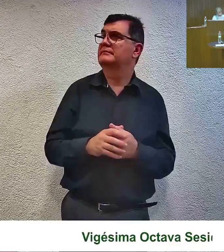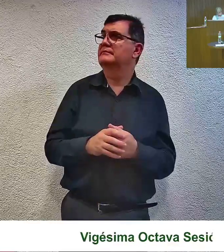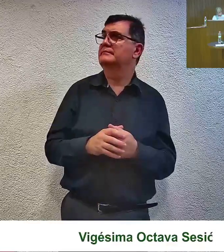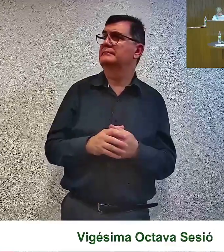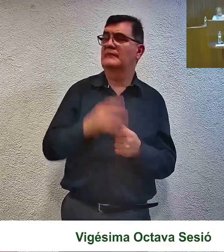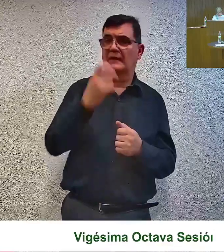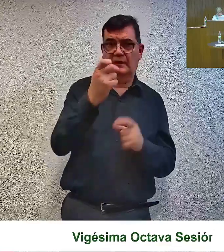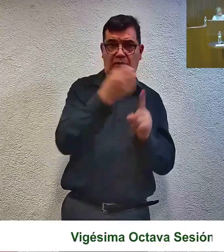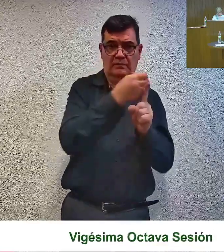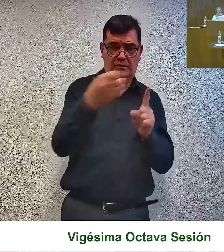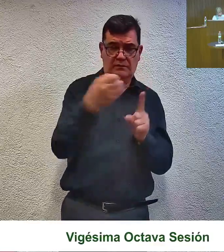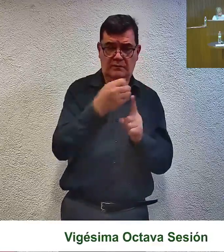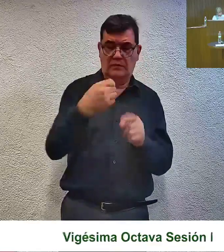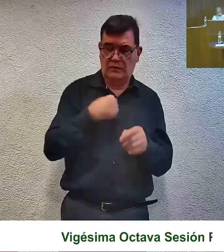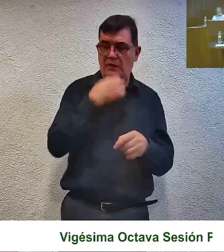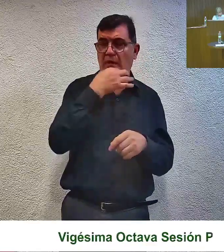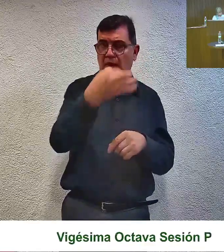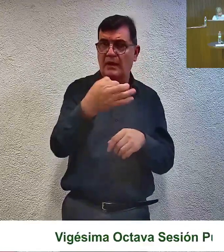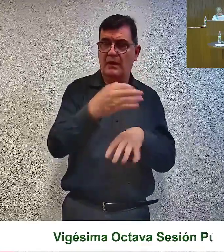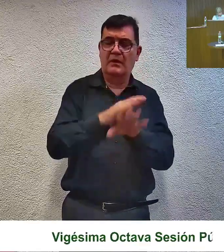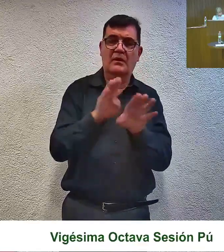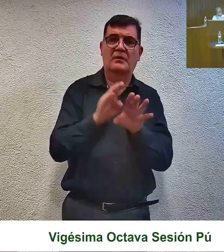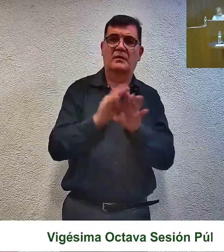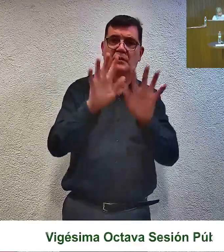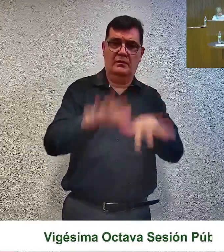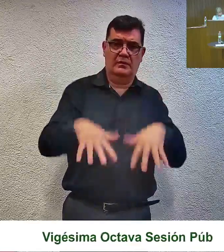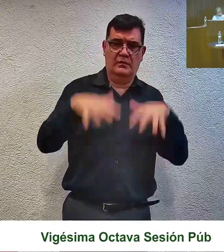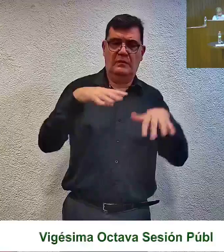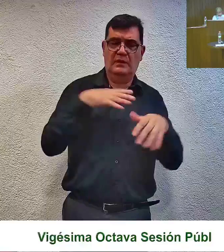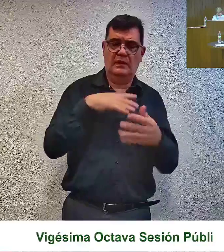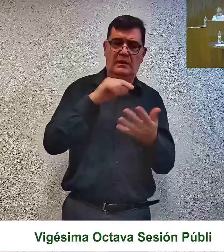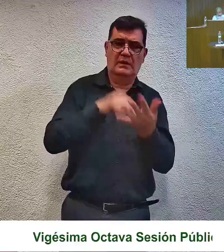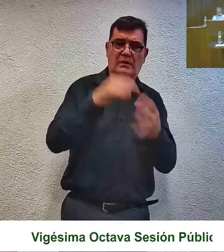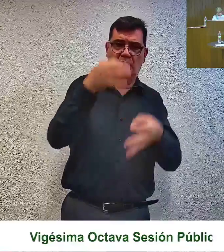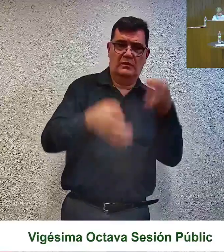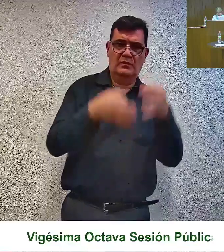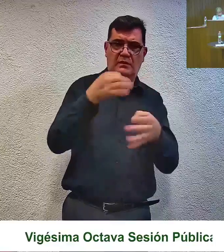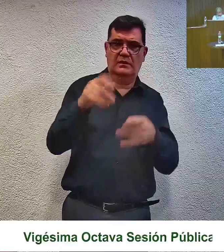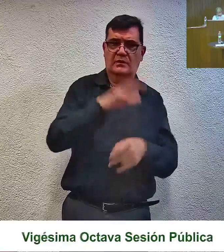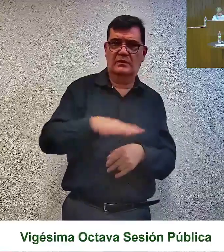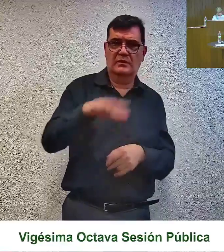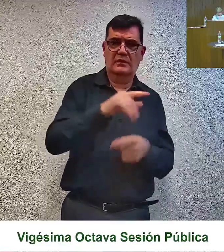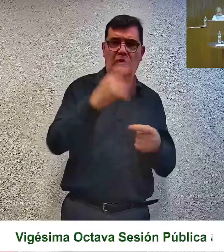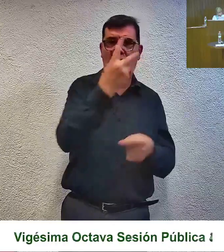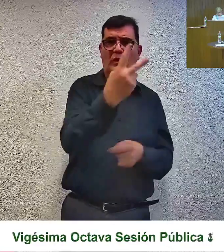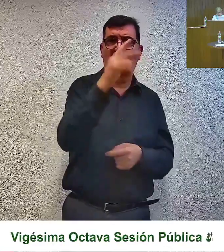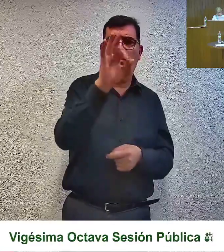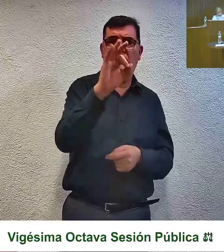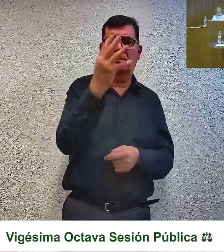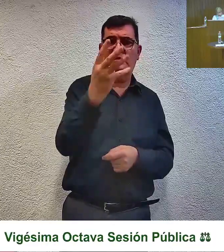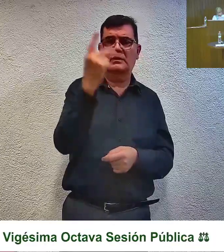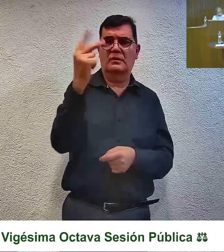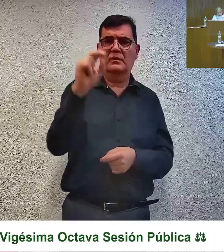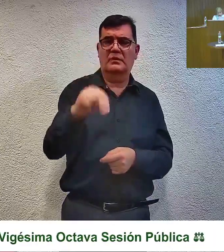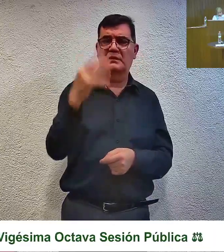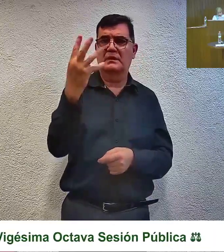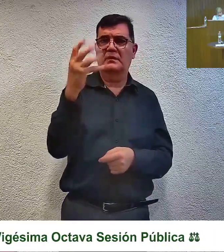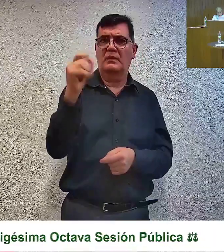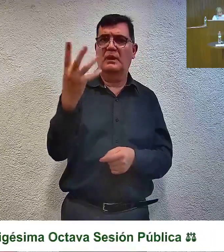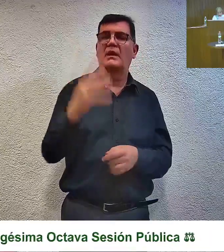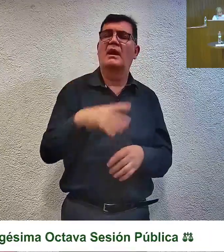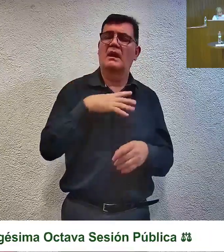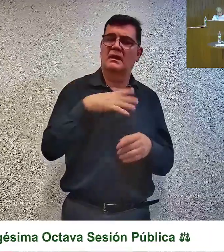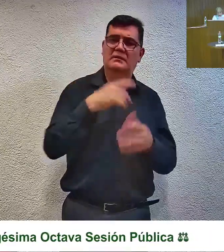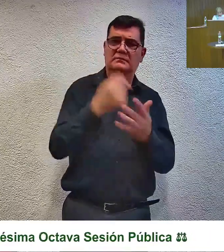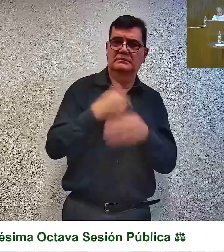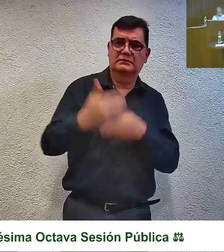En ese orden, doy cuenta con el proyecto de acuerdo plenario recaído en el Juicio Electoral Ciudadano 244 de 2024, promovido